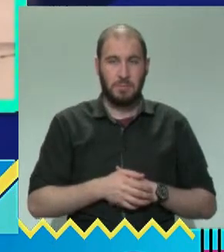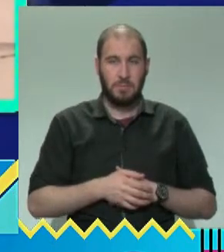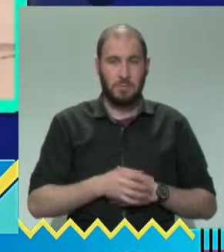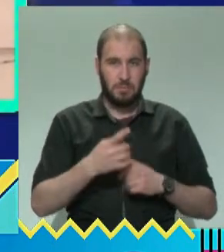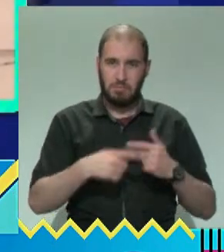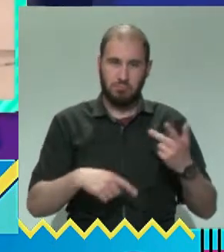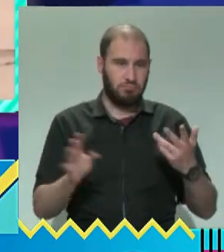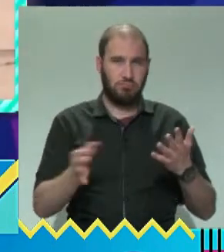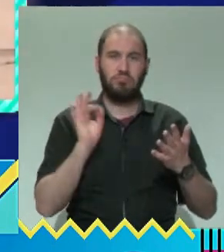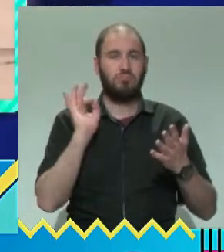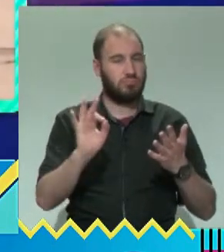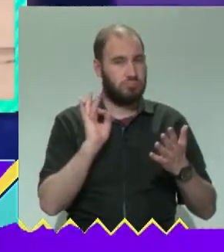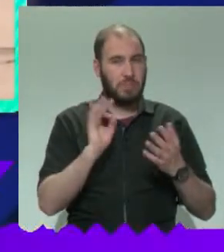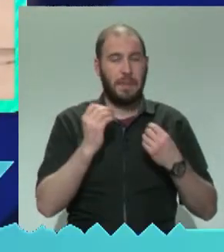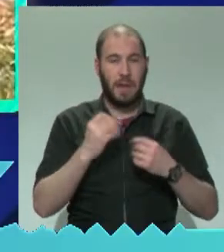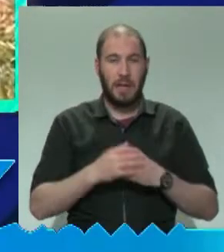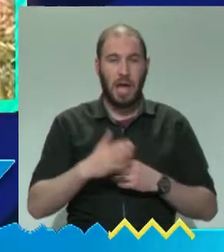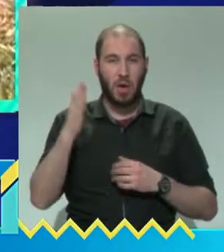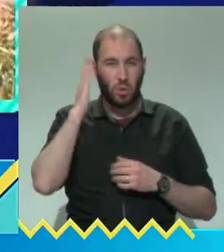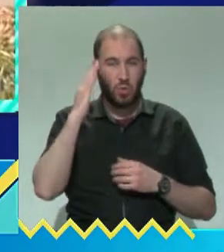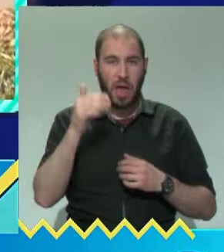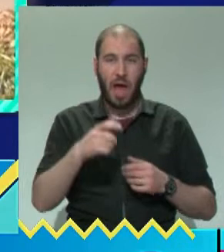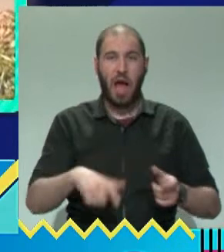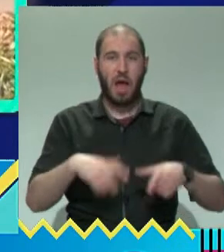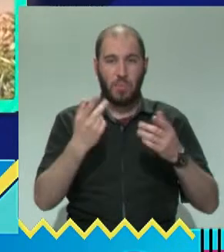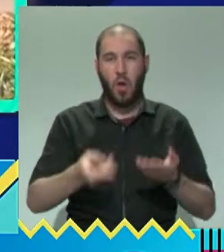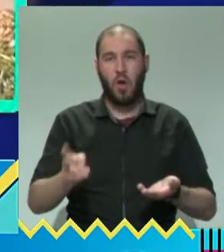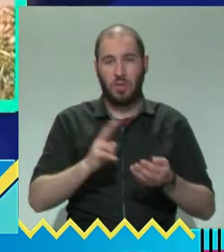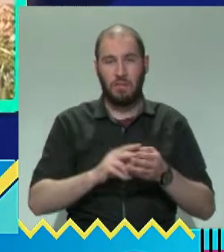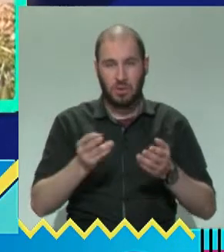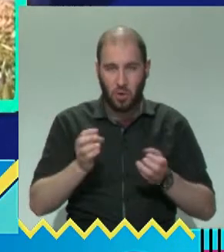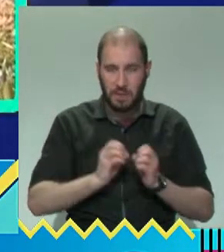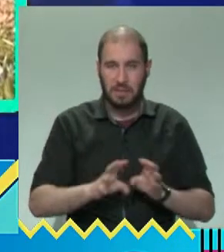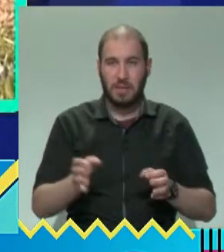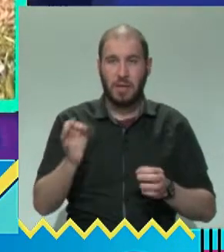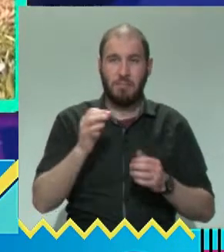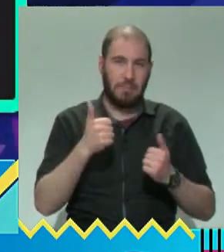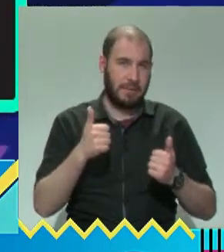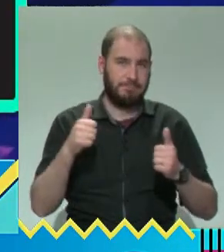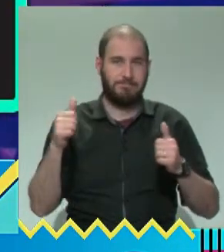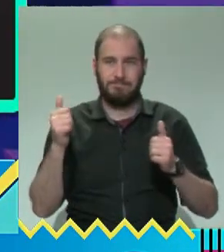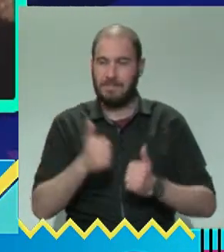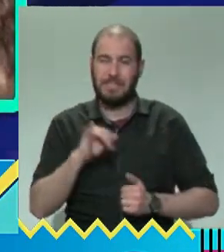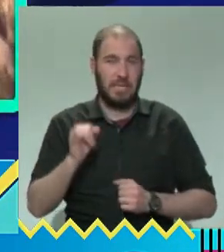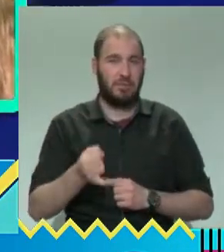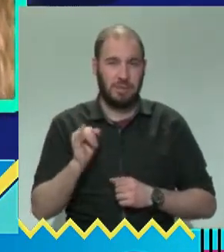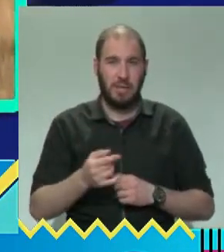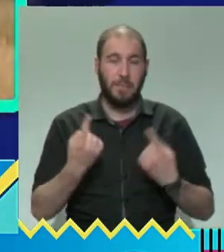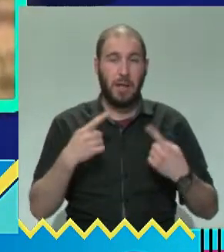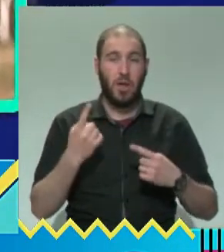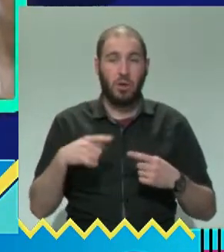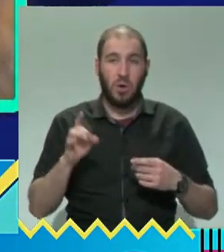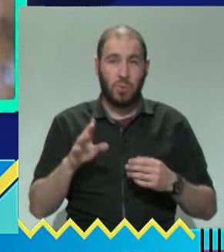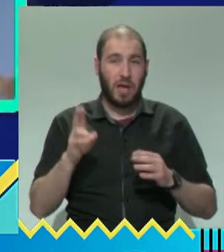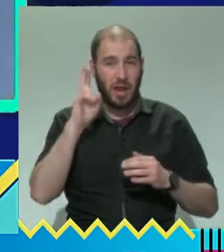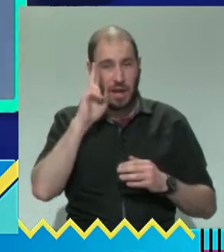lo necesario para que la cultura del árbol vuelva, o por las buenas o por las malas. Lo único que hay que hacer